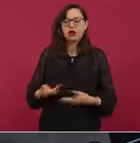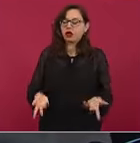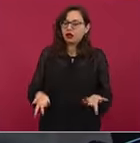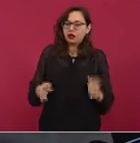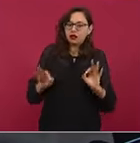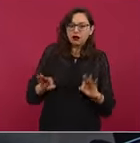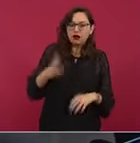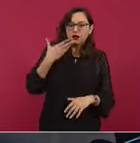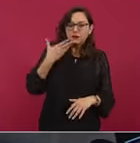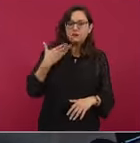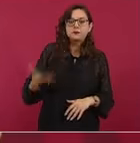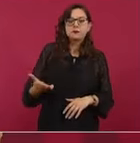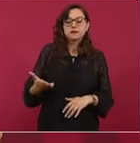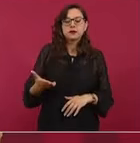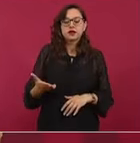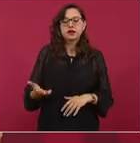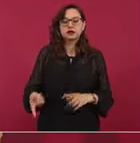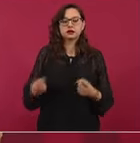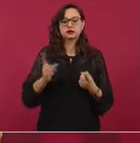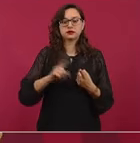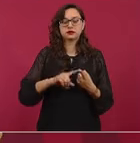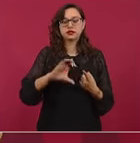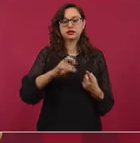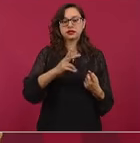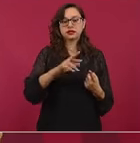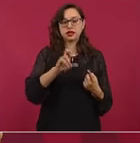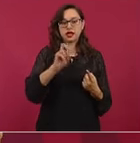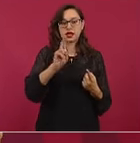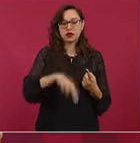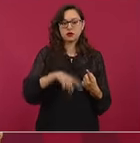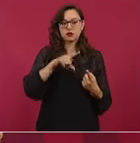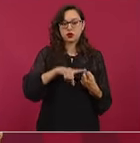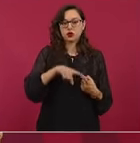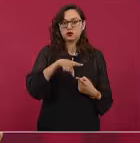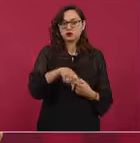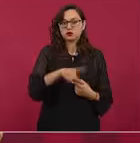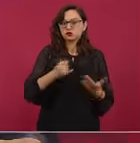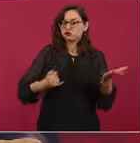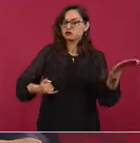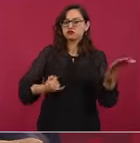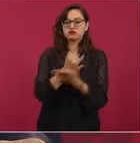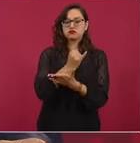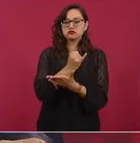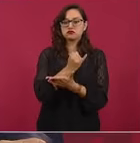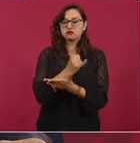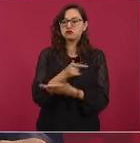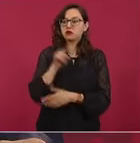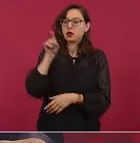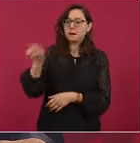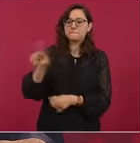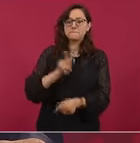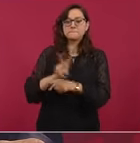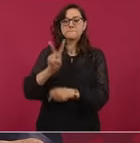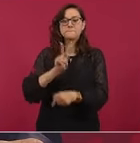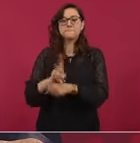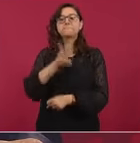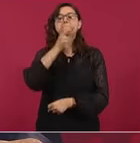Ya Chevron va a extraer 1 millón de barriles diarios de Venezuela.